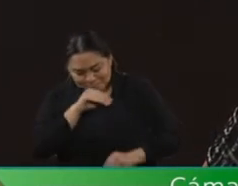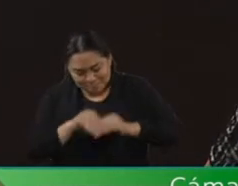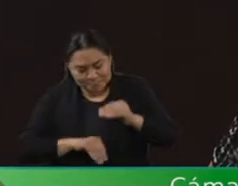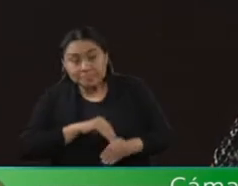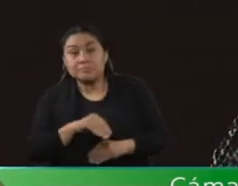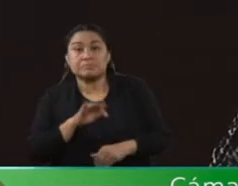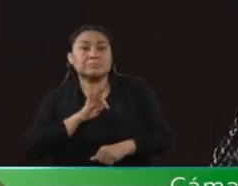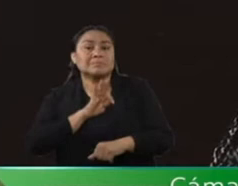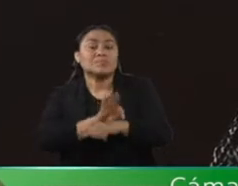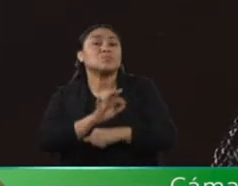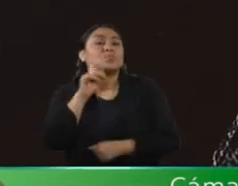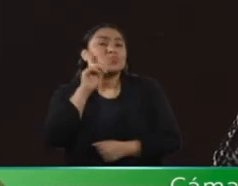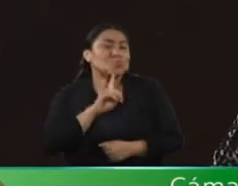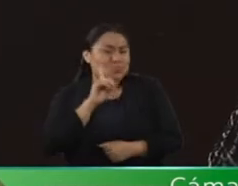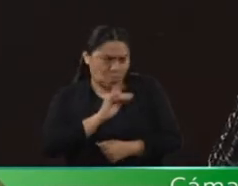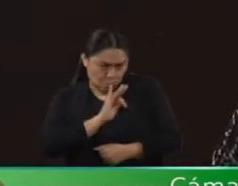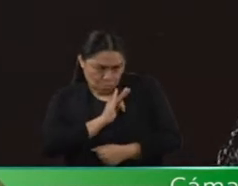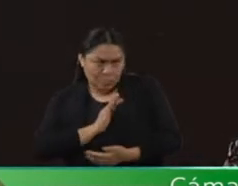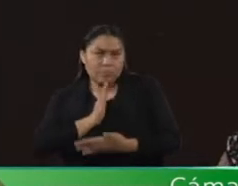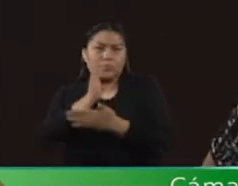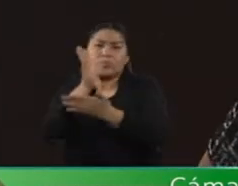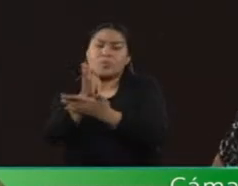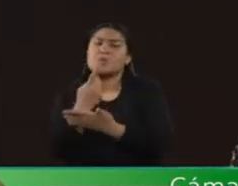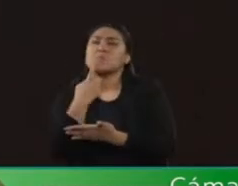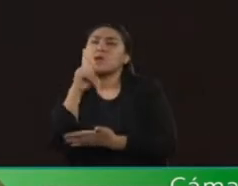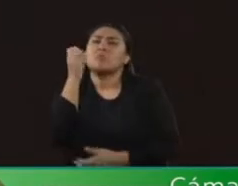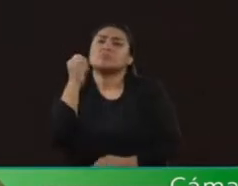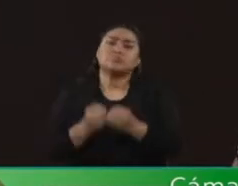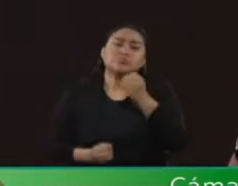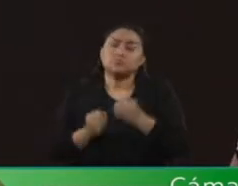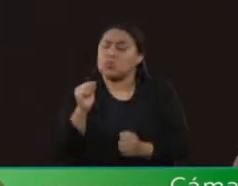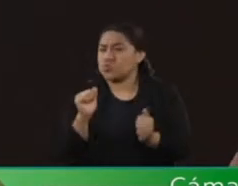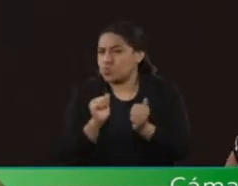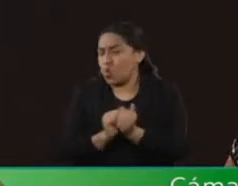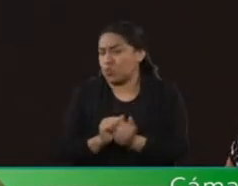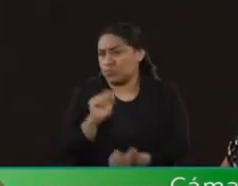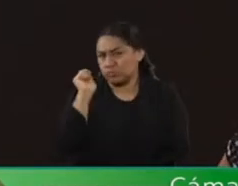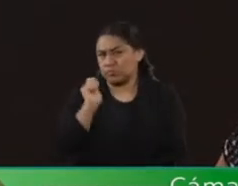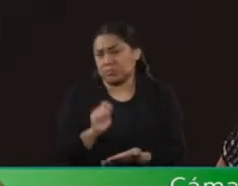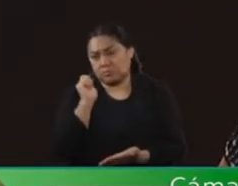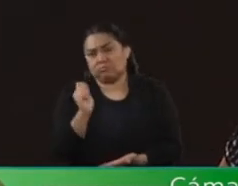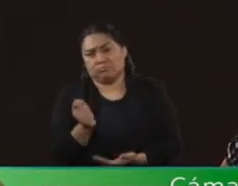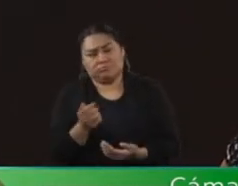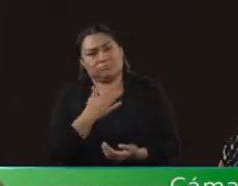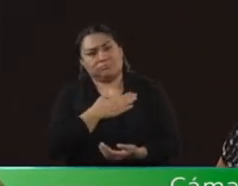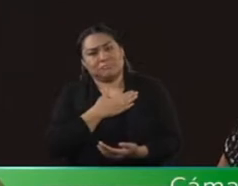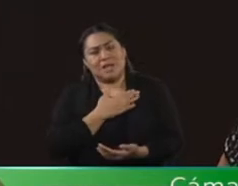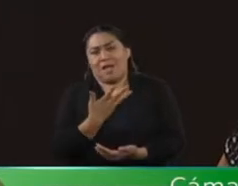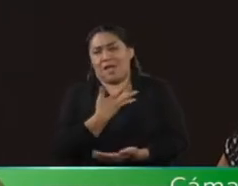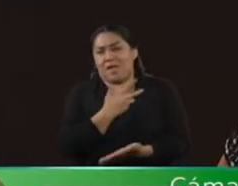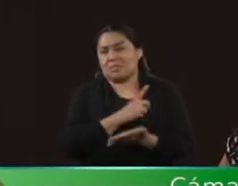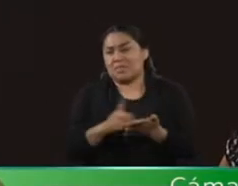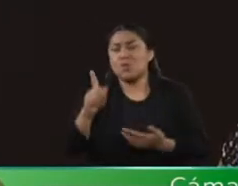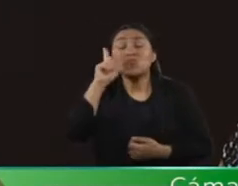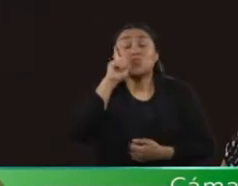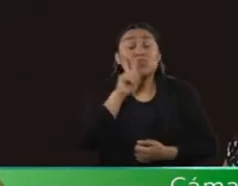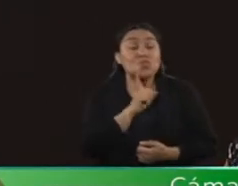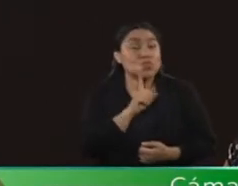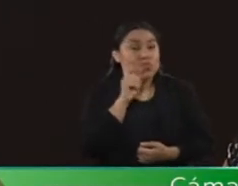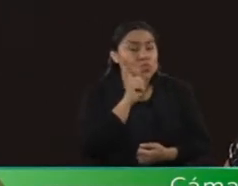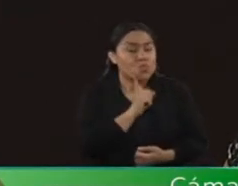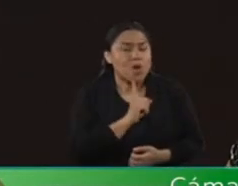mujeres pudiéramos ir a los tribunales y, a punta de sentencias, tener los derechos de las mujeres